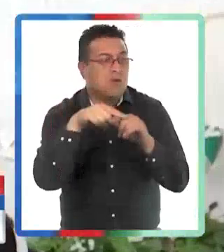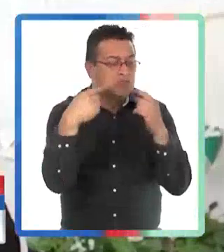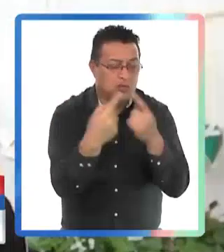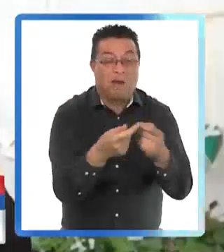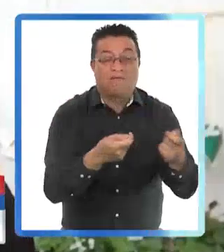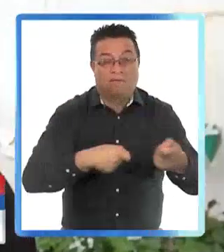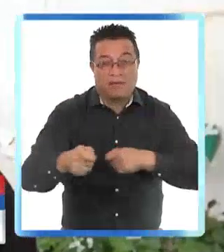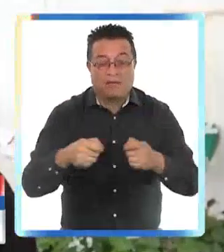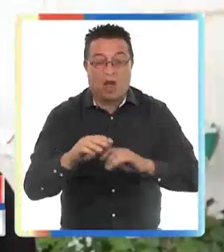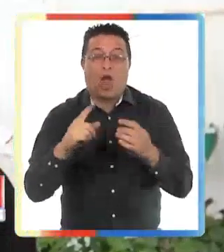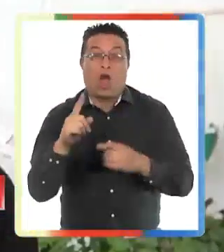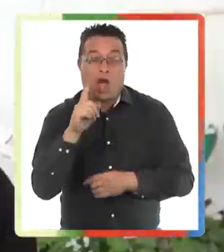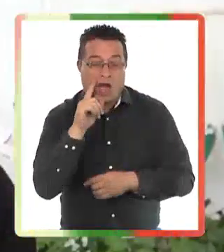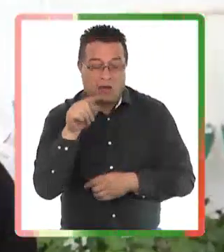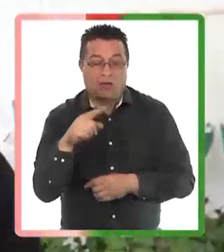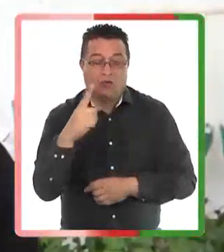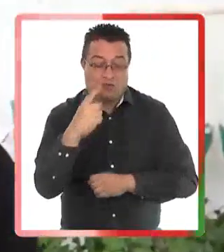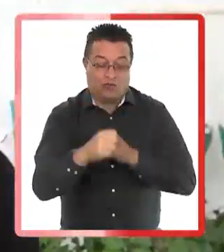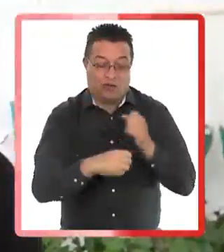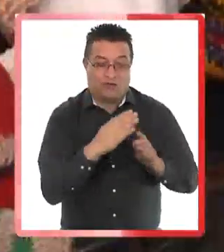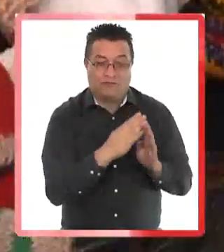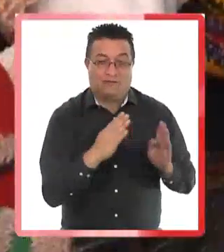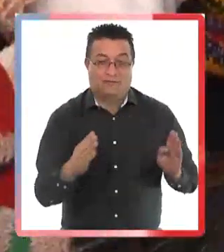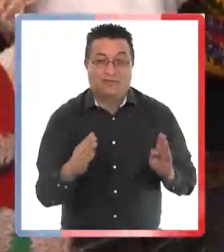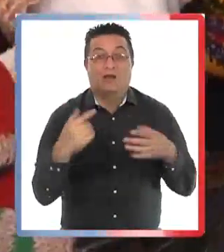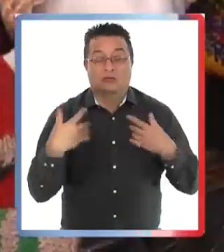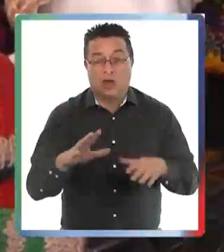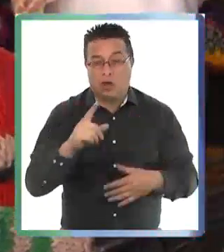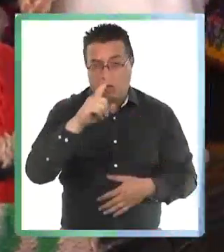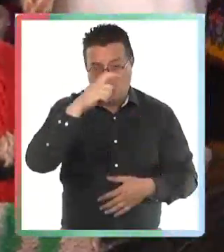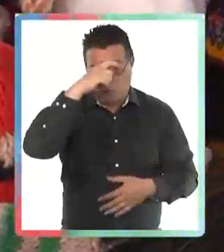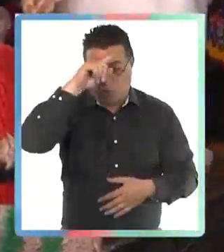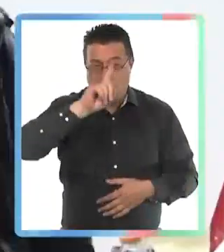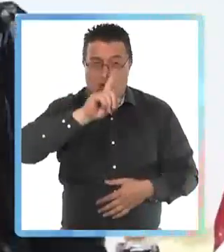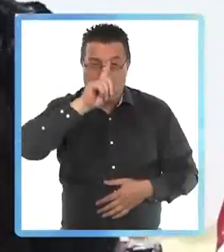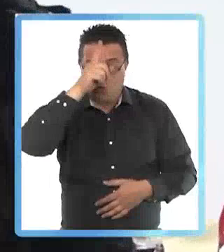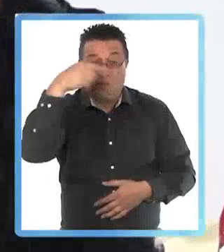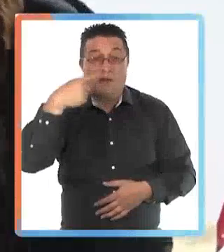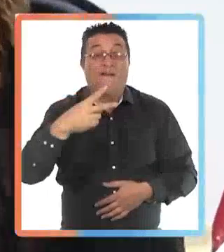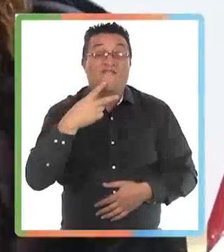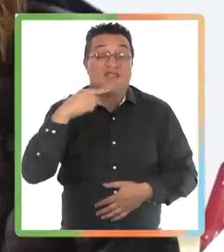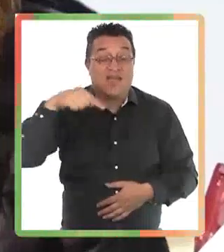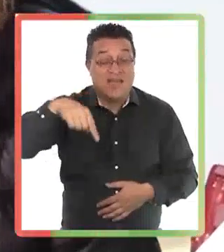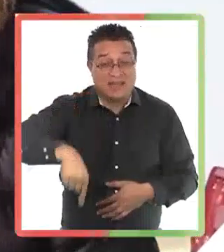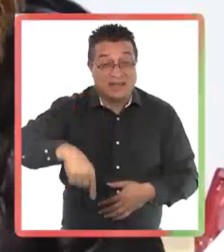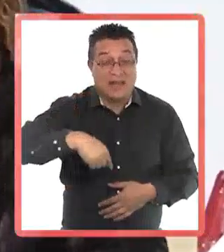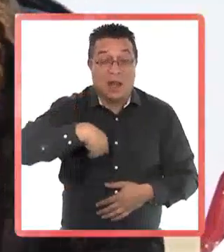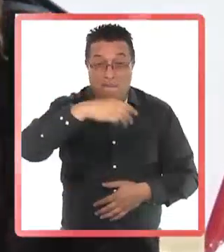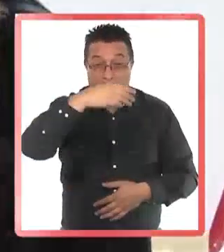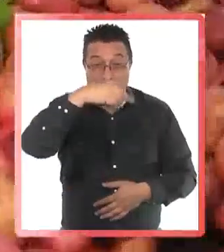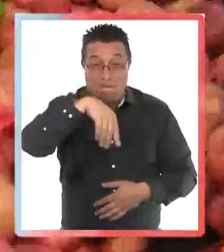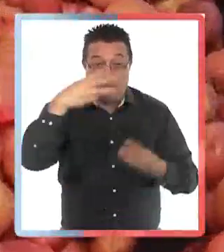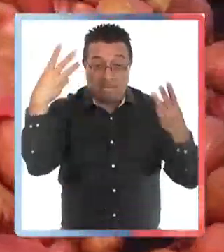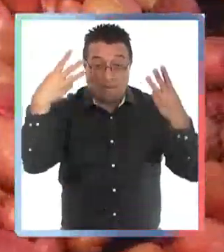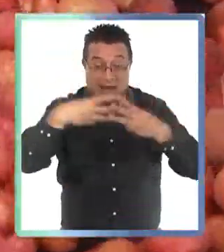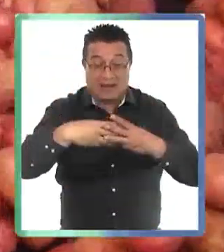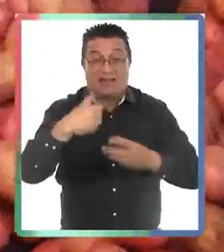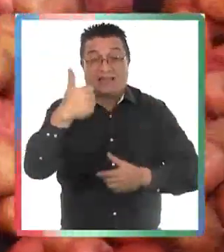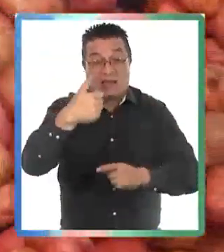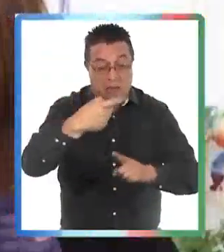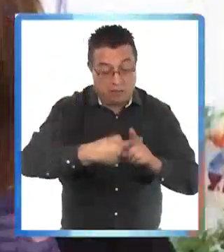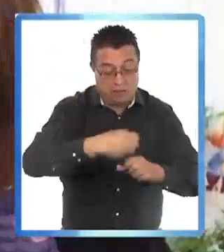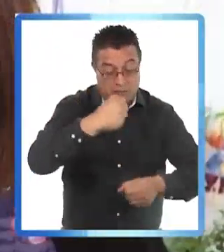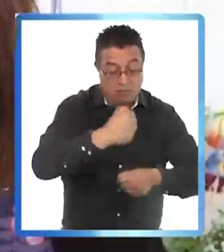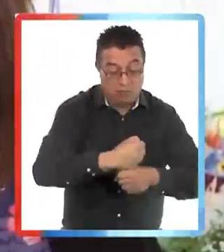plantas, todo lo que tenemos y lo que tenemos todavía en la temporada. Bueno, ya estamos acostumbrados porque vivir en Magallanes tenemos 6 meses